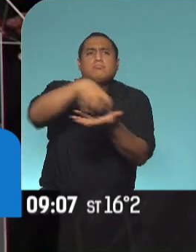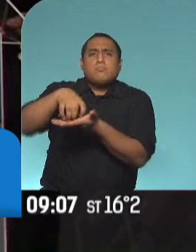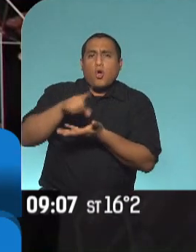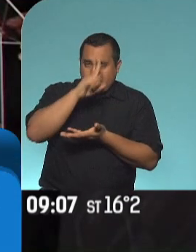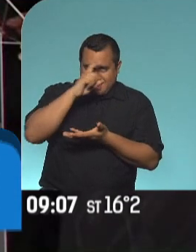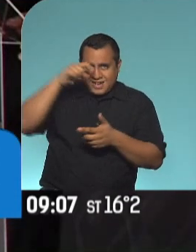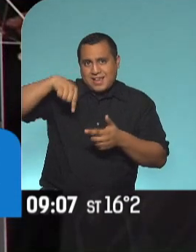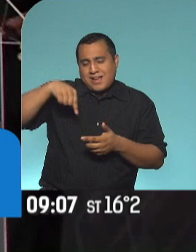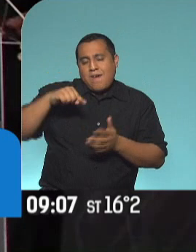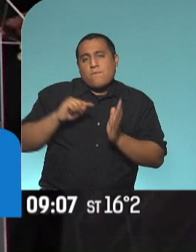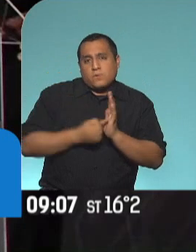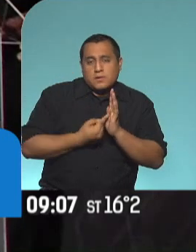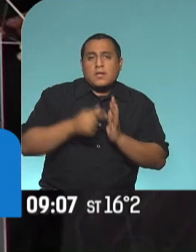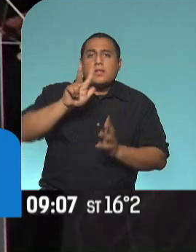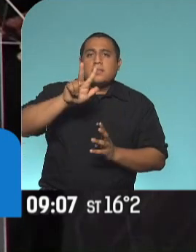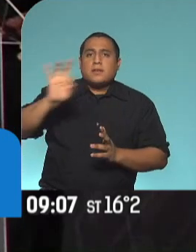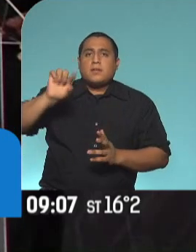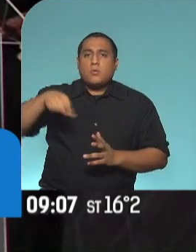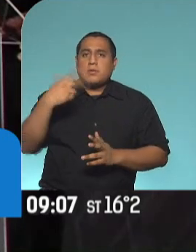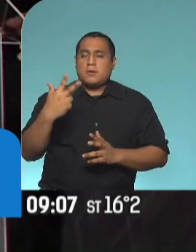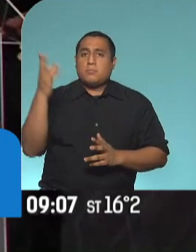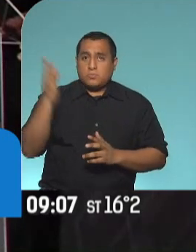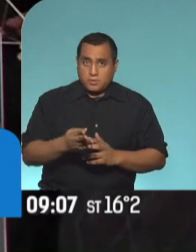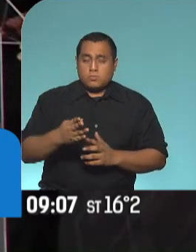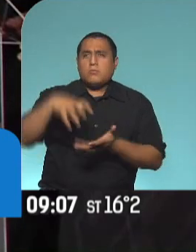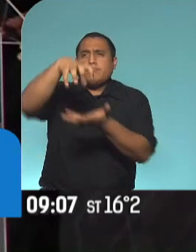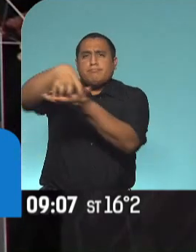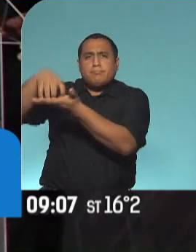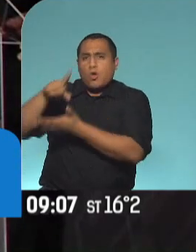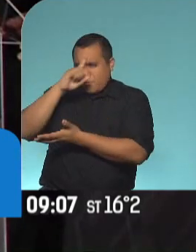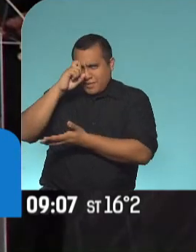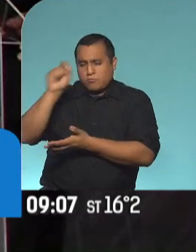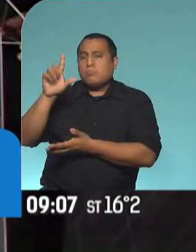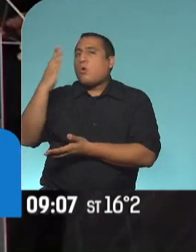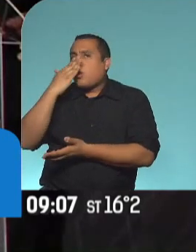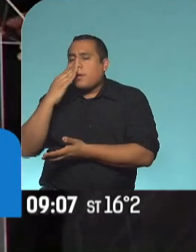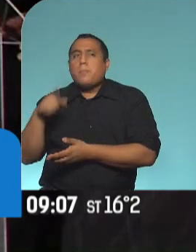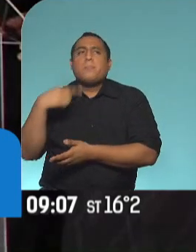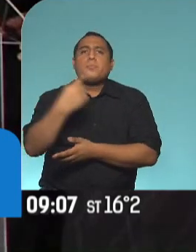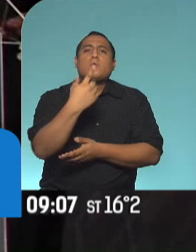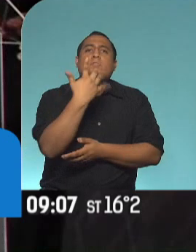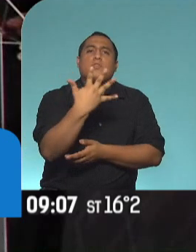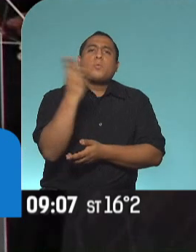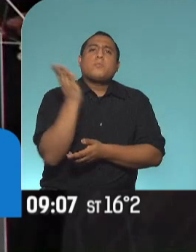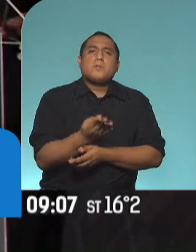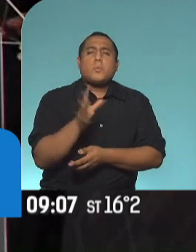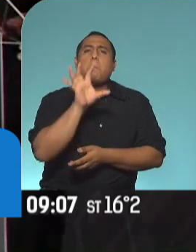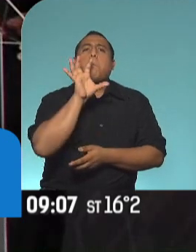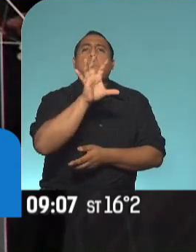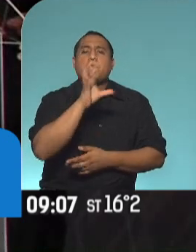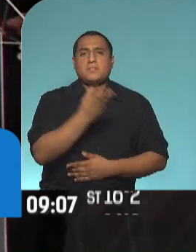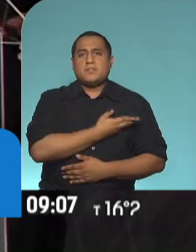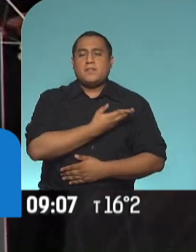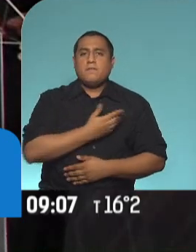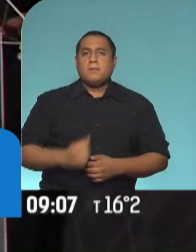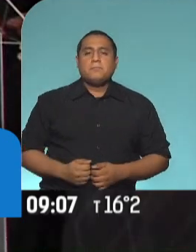provincia de Buenos Aires, el 30,3% en establecimientos de la provincia de Córdoba y un 5% en la provincia de Santa